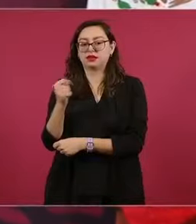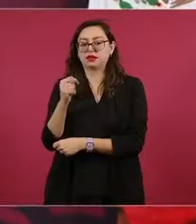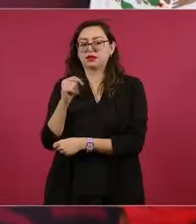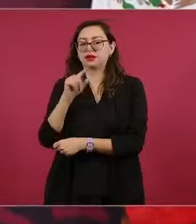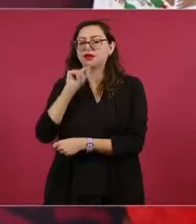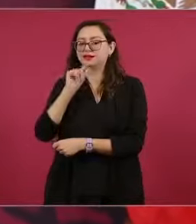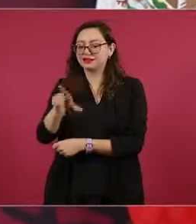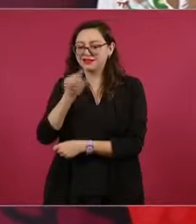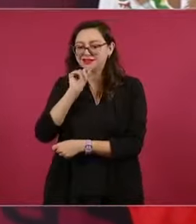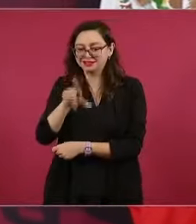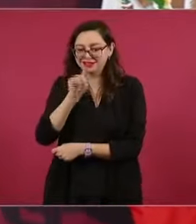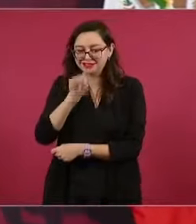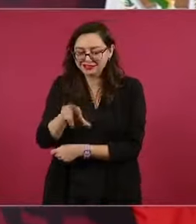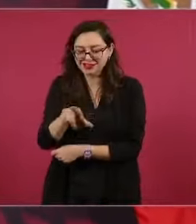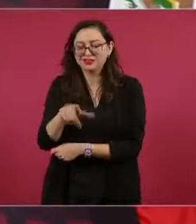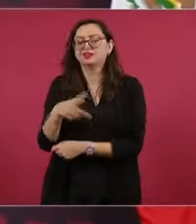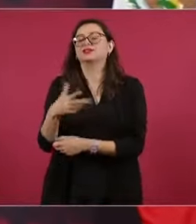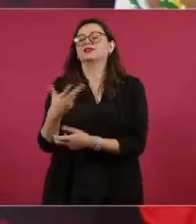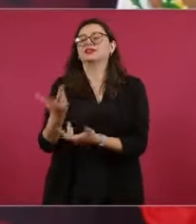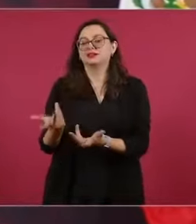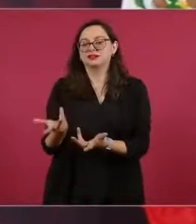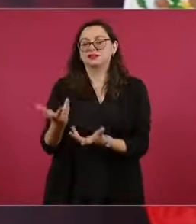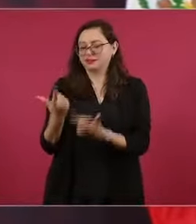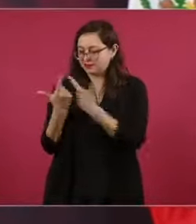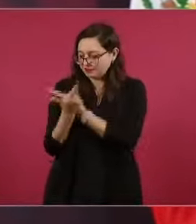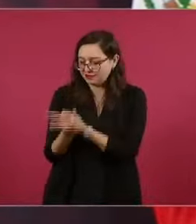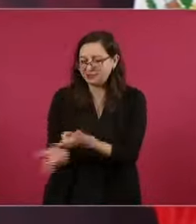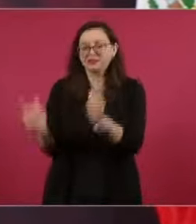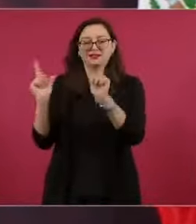Jalisco. Sí, de Guadalajara, de Jalisco.